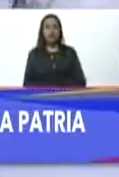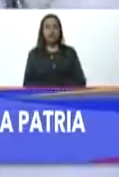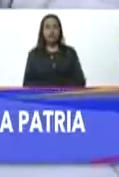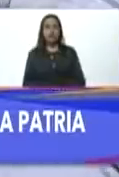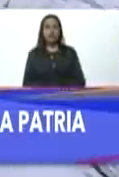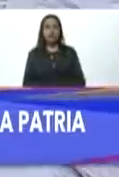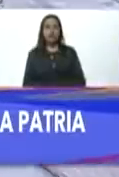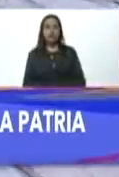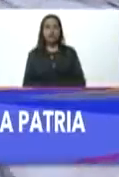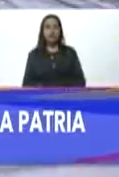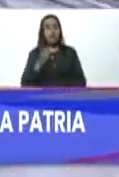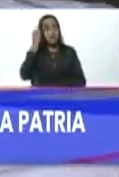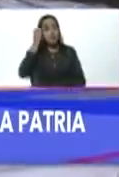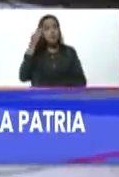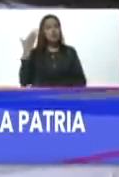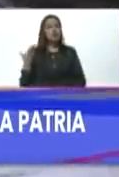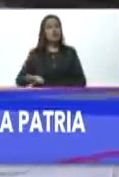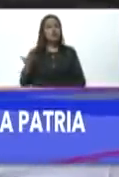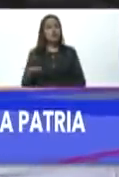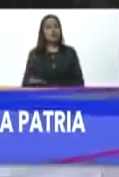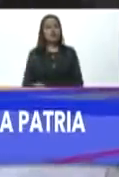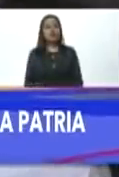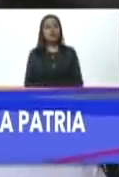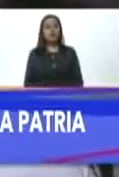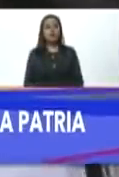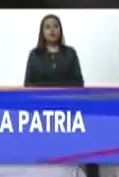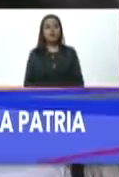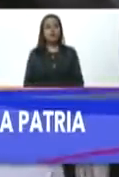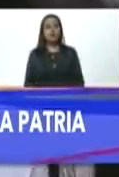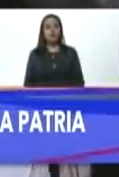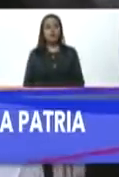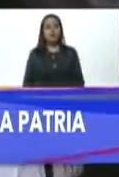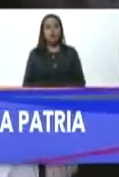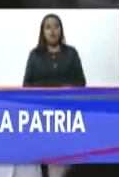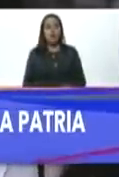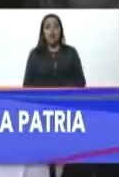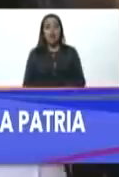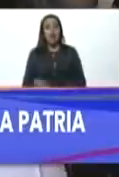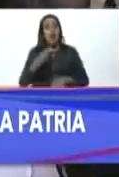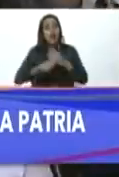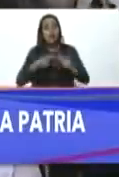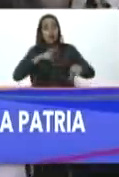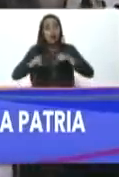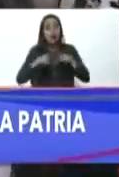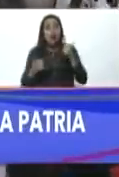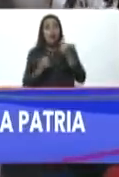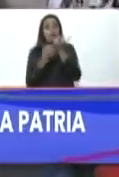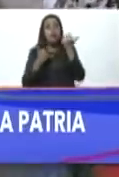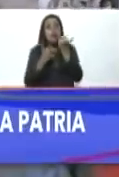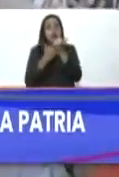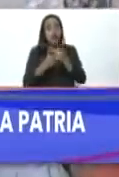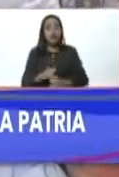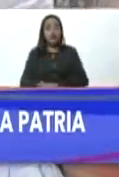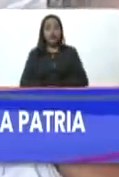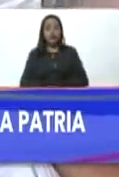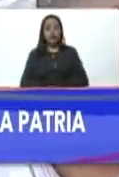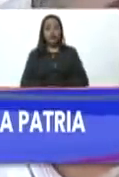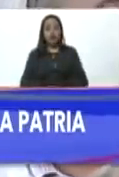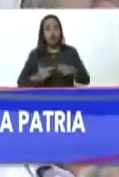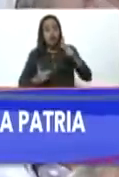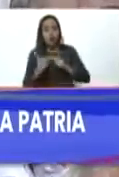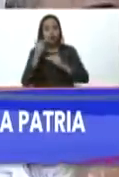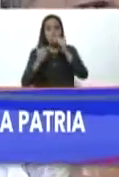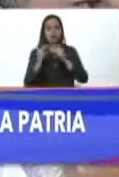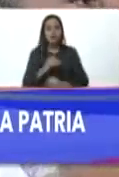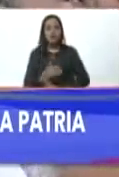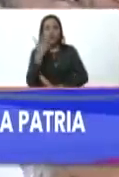Y me parece muy importante que hagamos las coordinaciones para nosotros apoyarlos en la construcción de